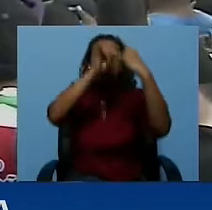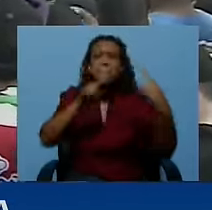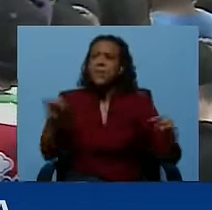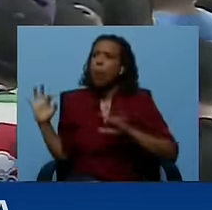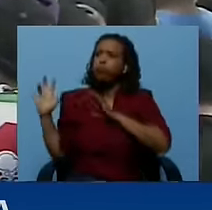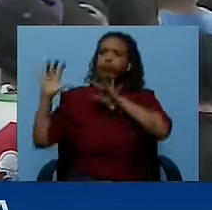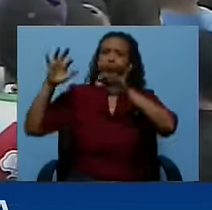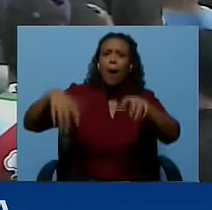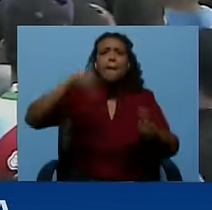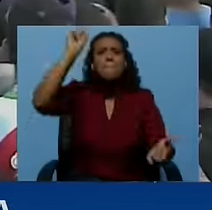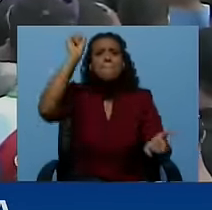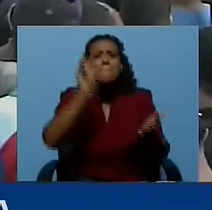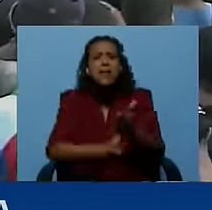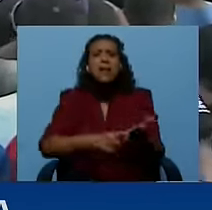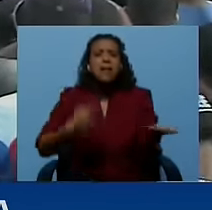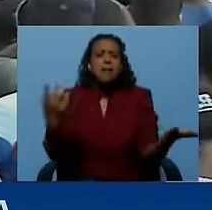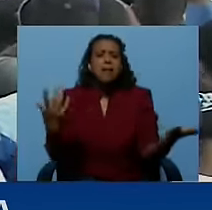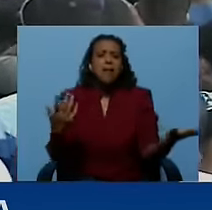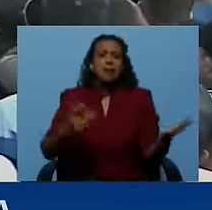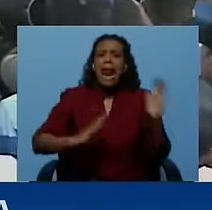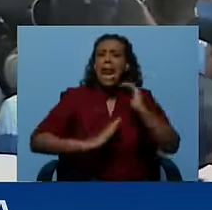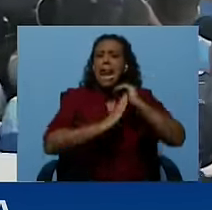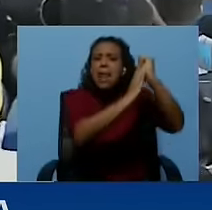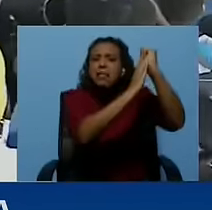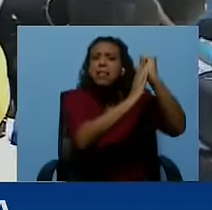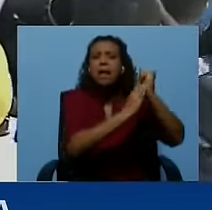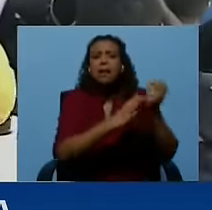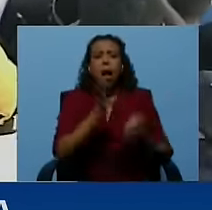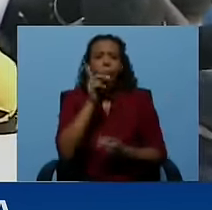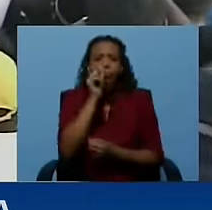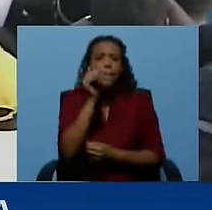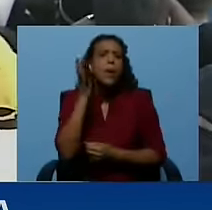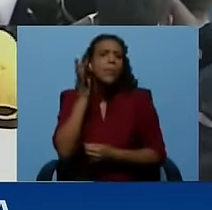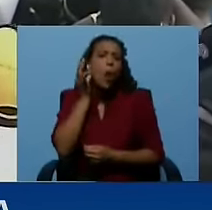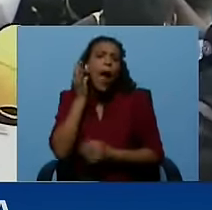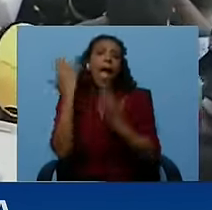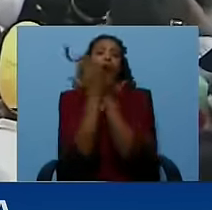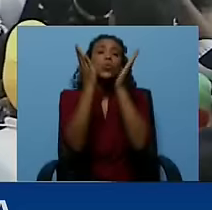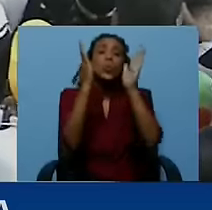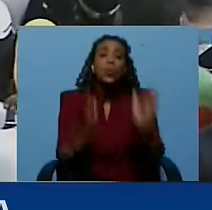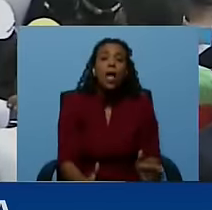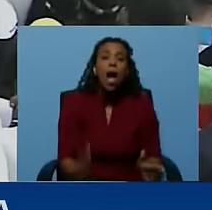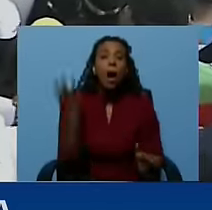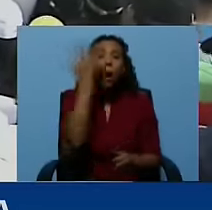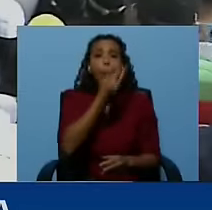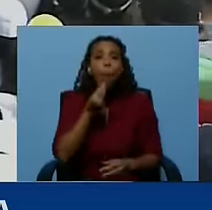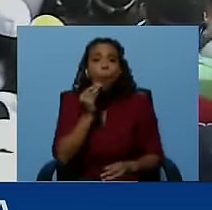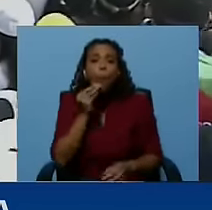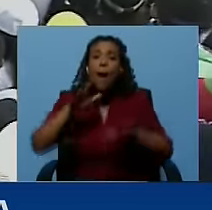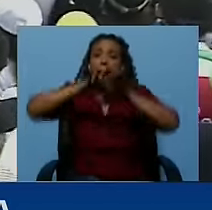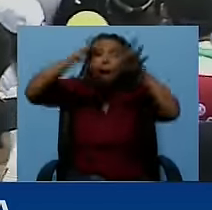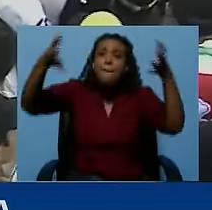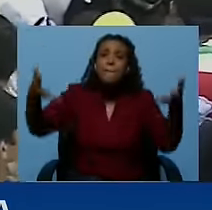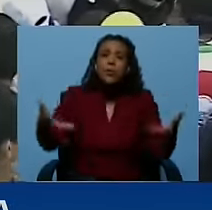traemos 1,000 líderes y lideresas estudiantiles y juveniles del